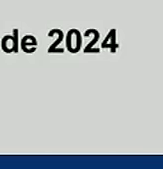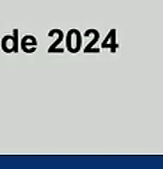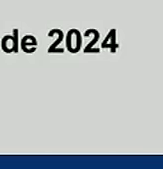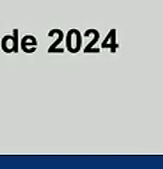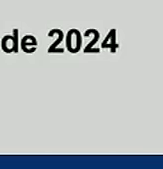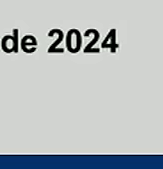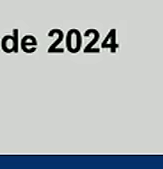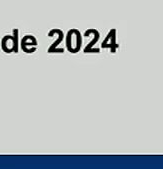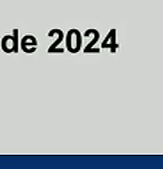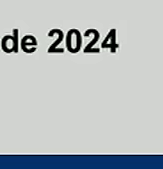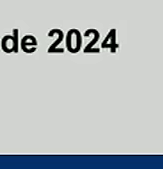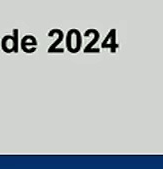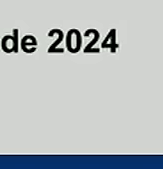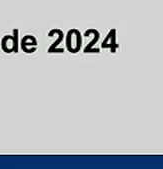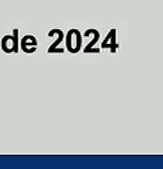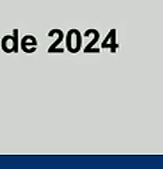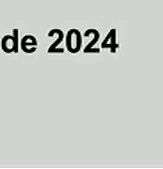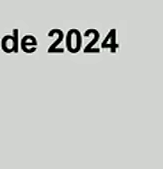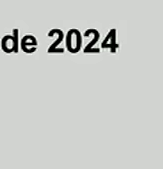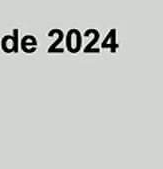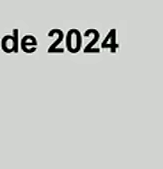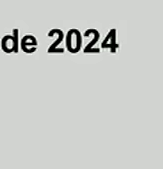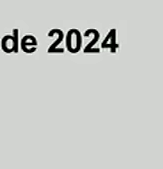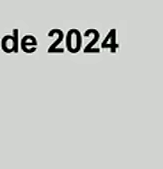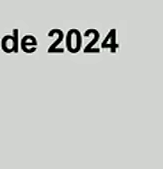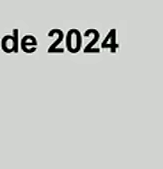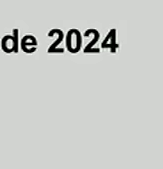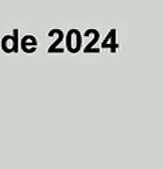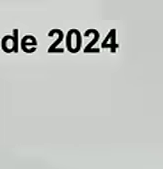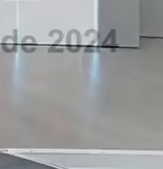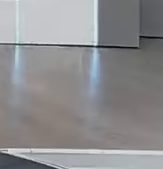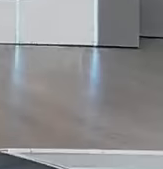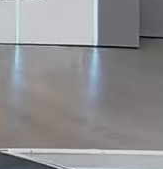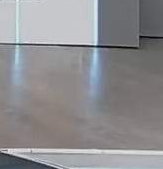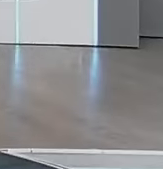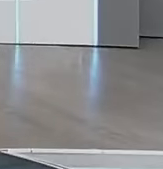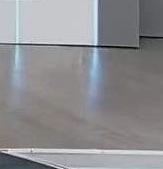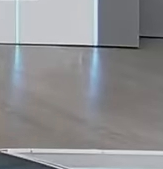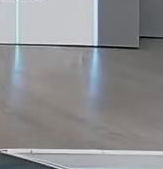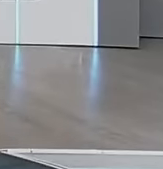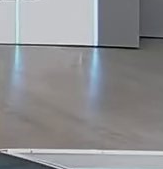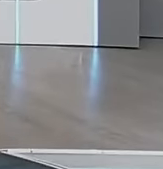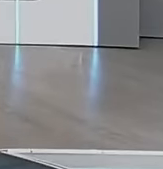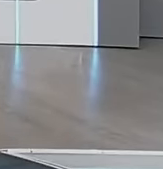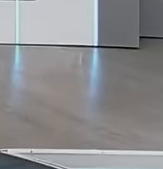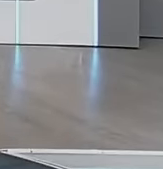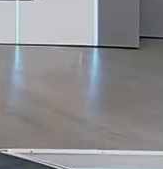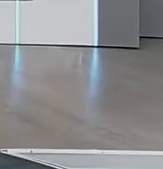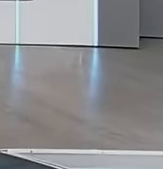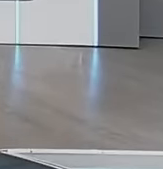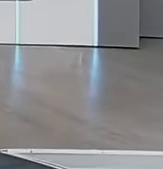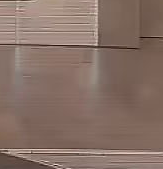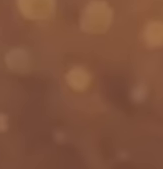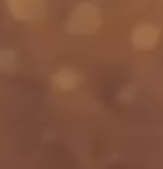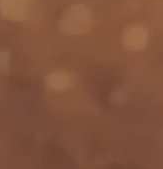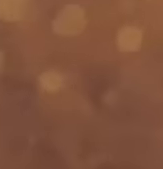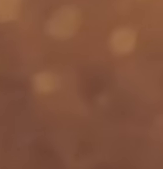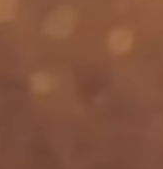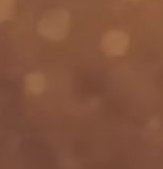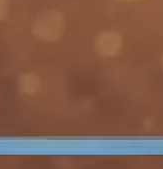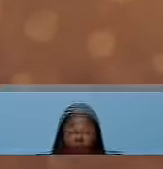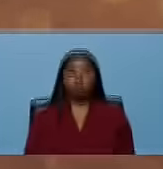año 2000 24 entonces hemos visto ya este comunicado emitido por parte de la República bolivariana de Venezuela profe quisiéramos